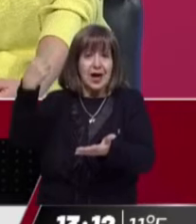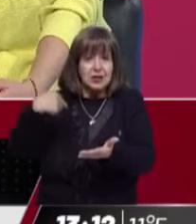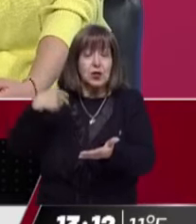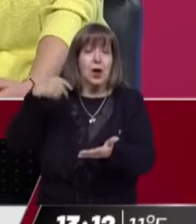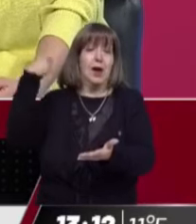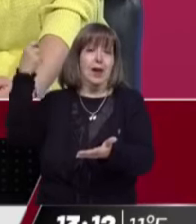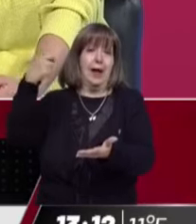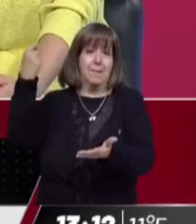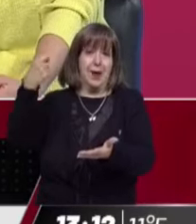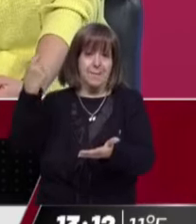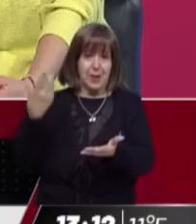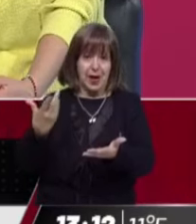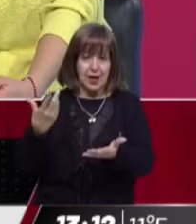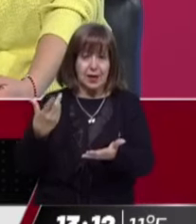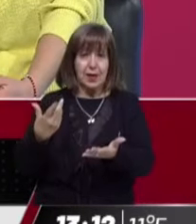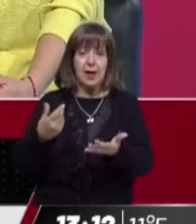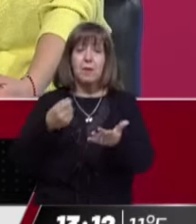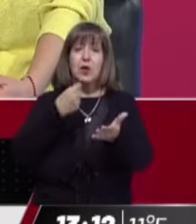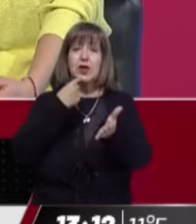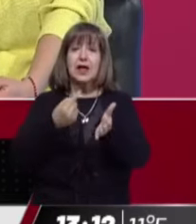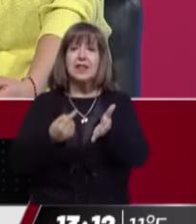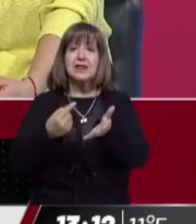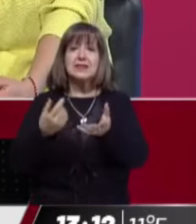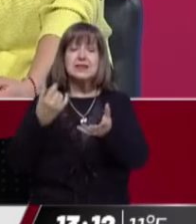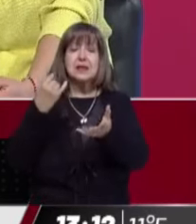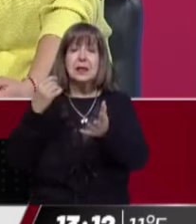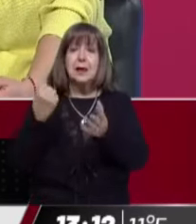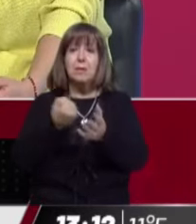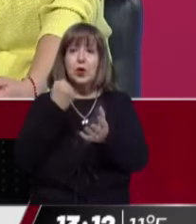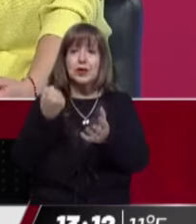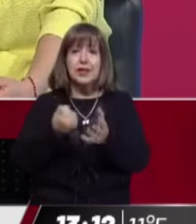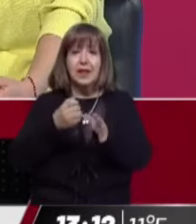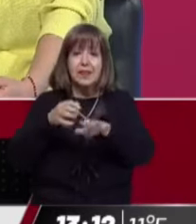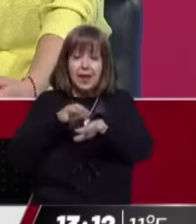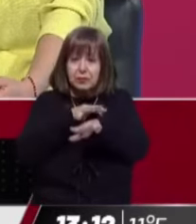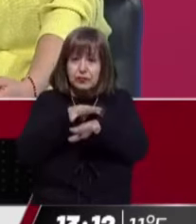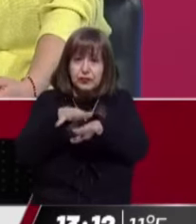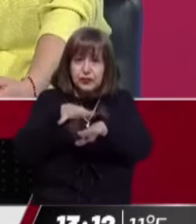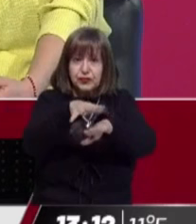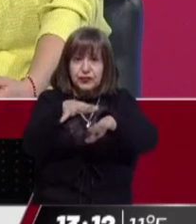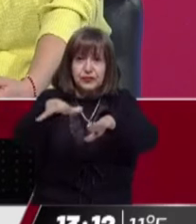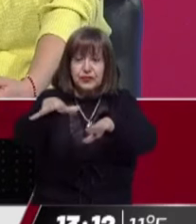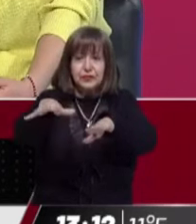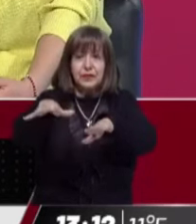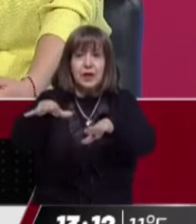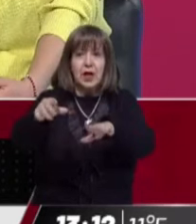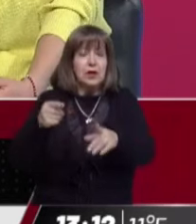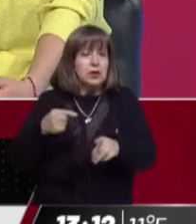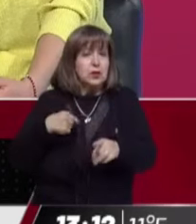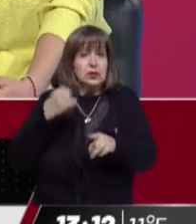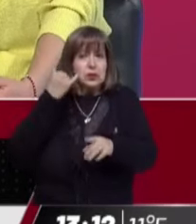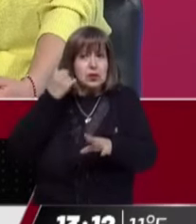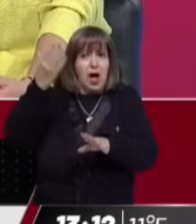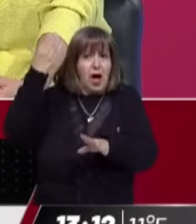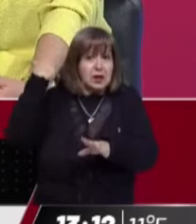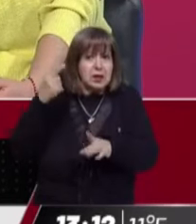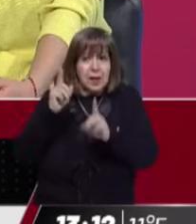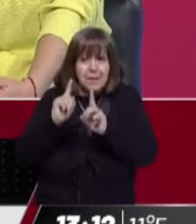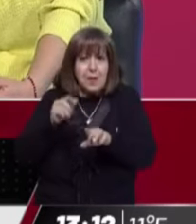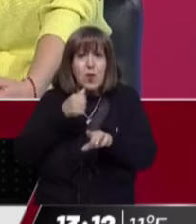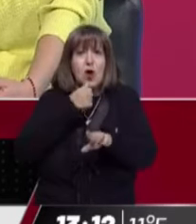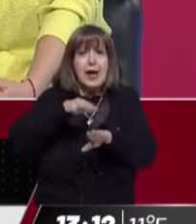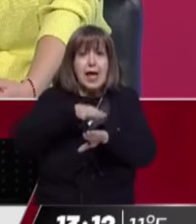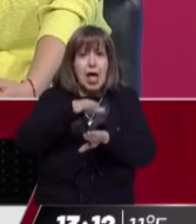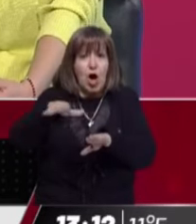visión ecocéntrica, plantea que el ambiente debe ser recompuesto. Entonces, simplemente lo que estamos pidiendo es esto,